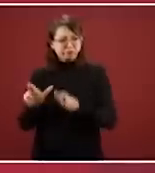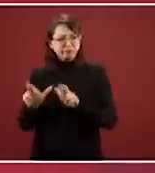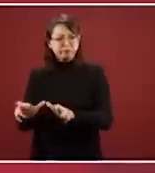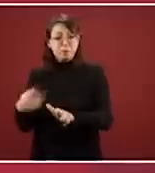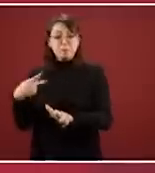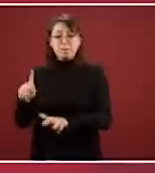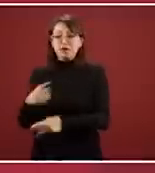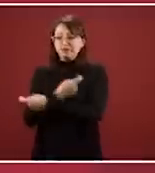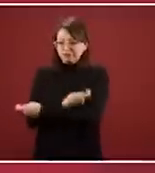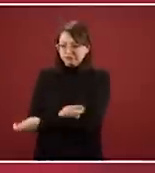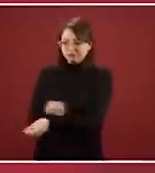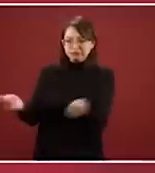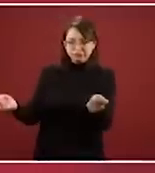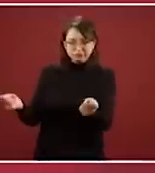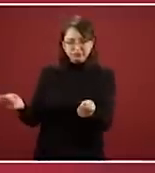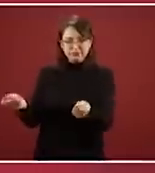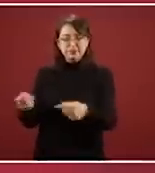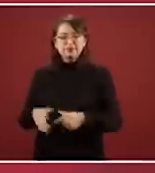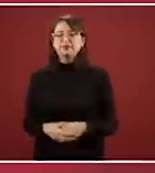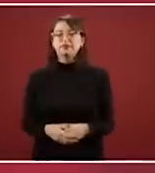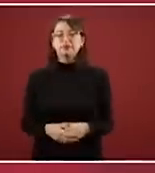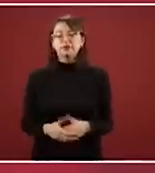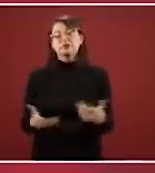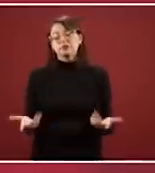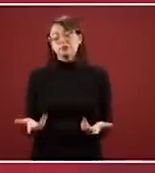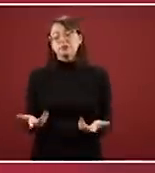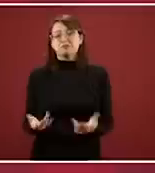Nos importa mucho que haya progreso